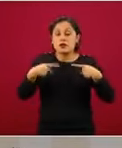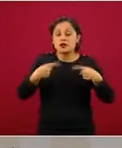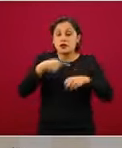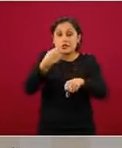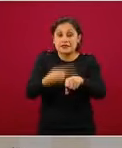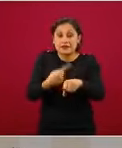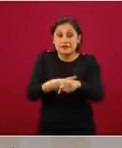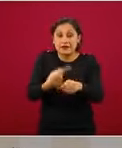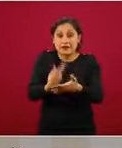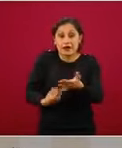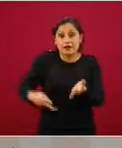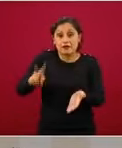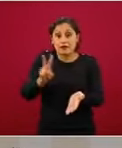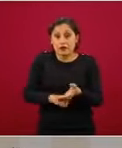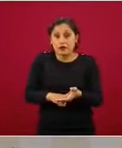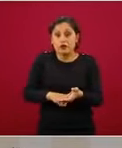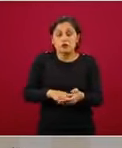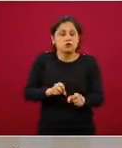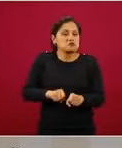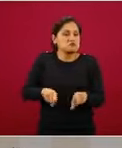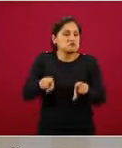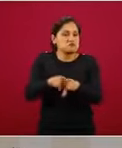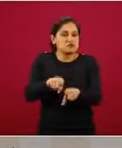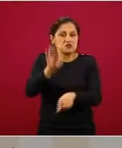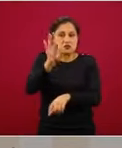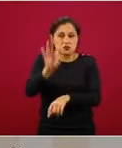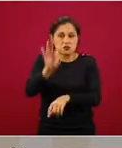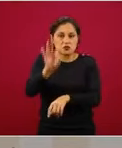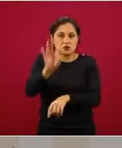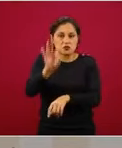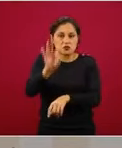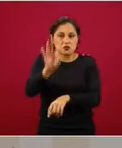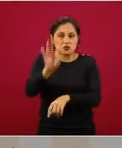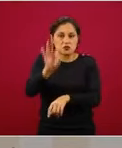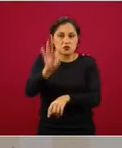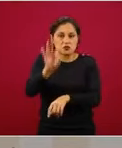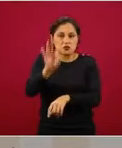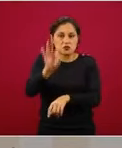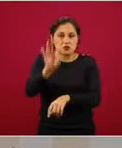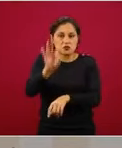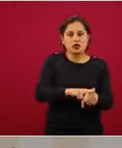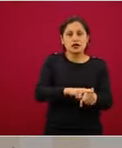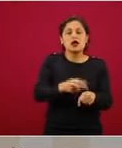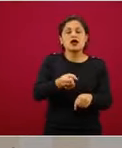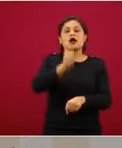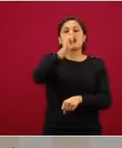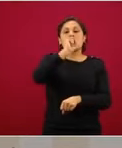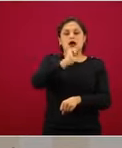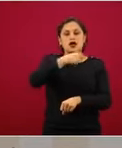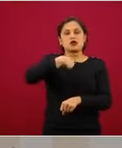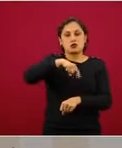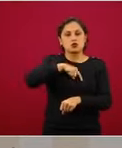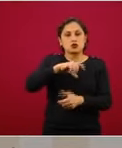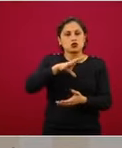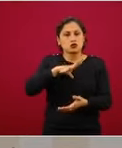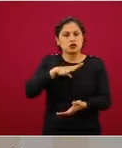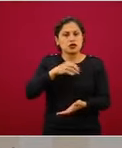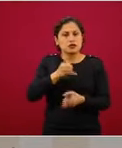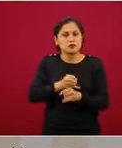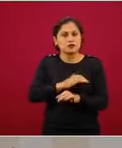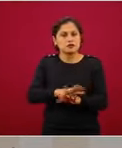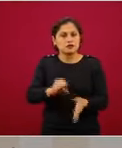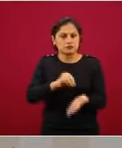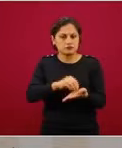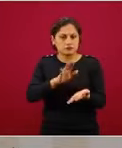ha seguido este patrón muy constante del porcentaje. Pero la ocupación hospitalaria y los intubados definitivamente tenemos el dato de manera